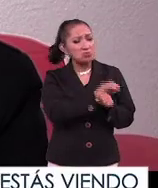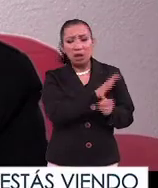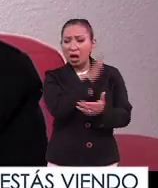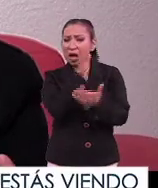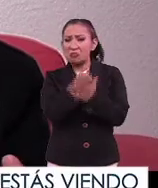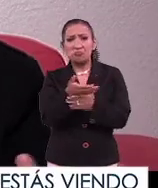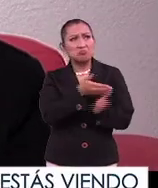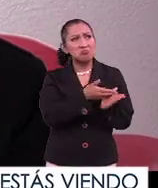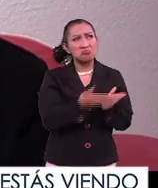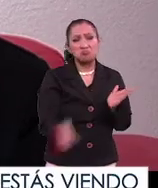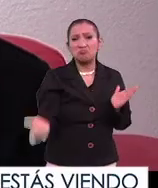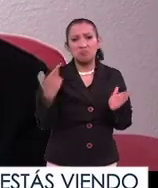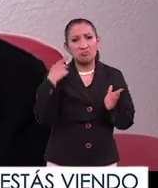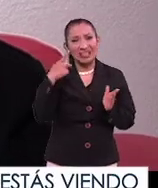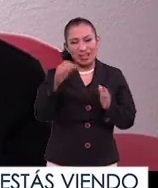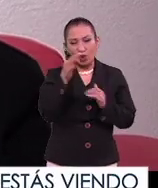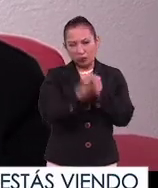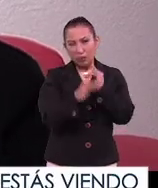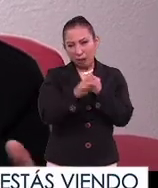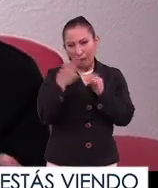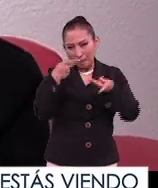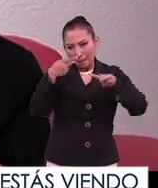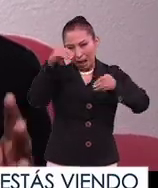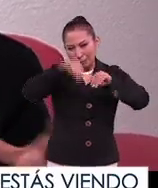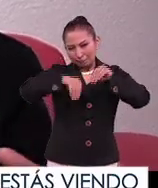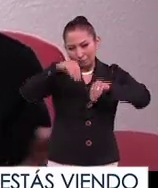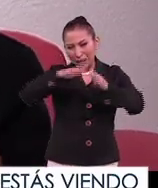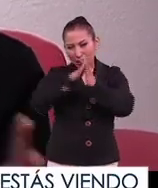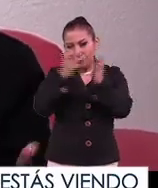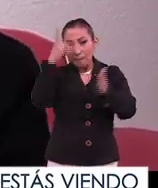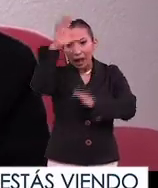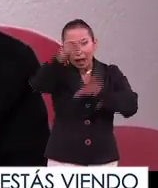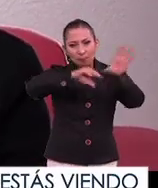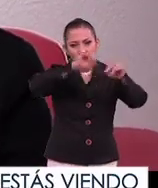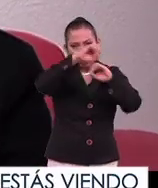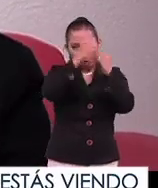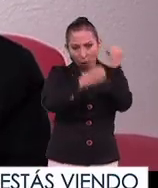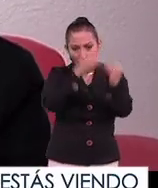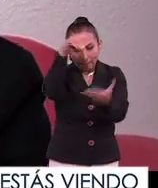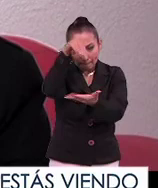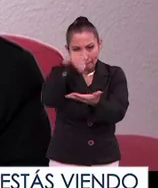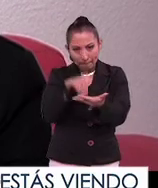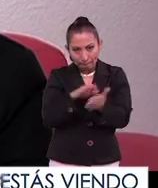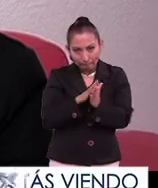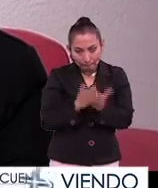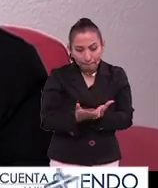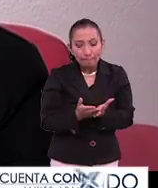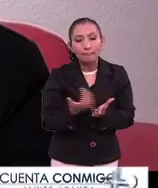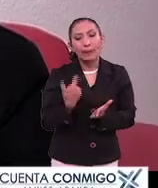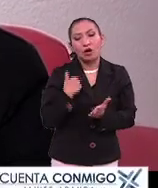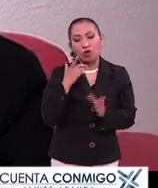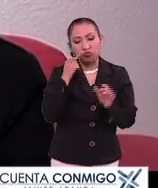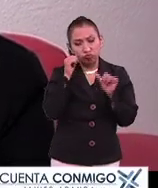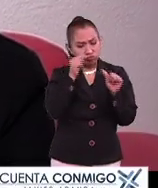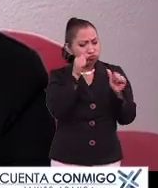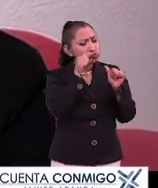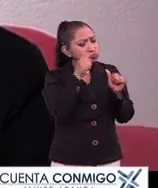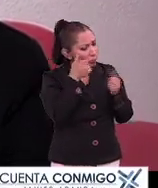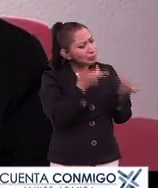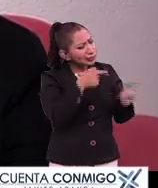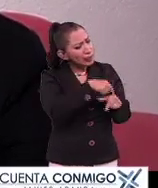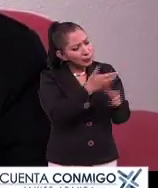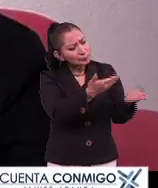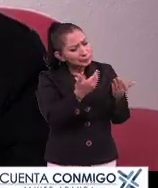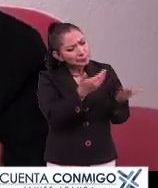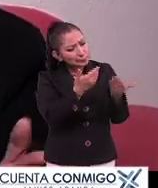en las últimas partes de la edición, ¿no? Para la selección de obra. Nos dedicó